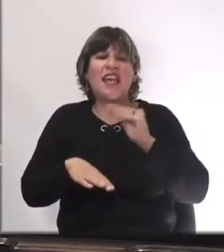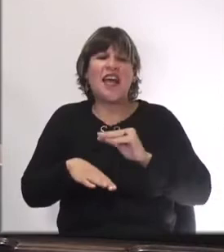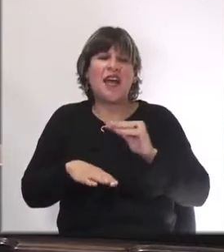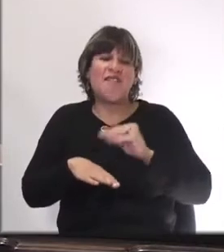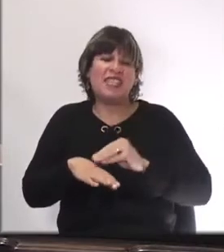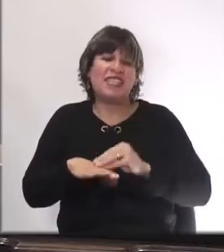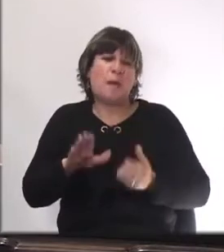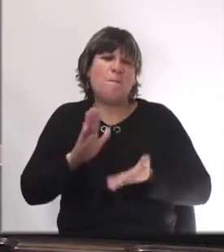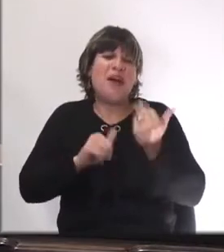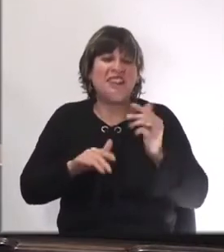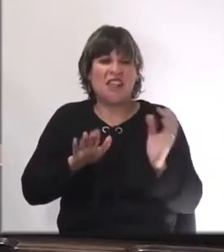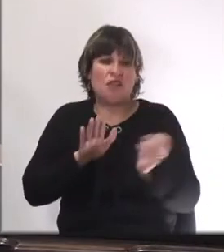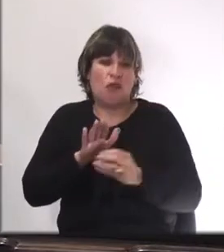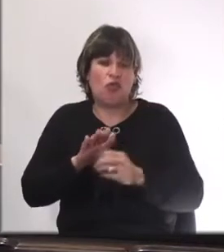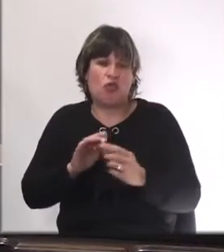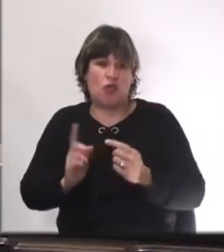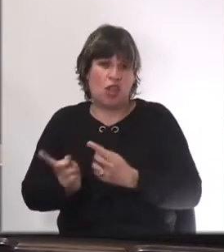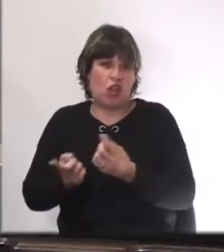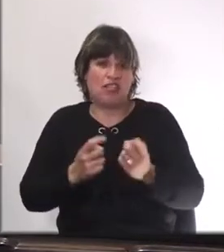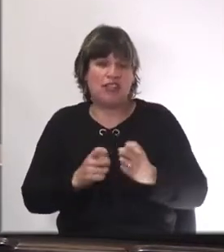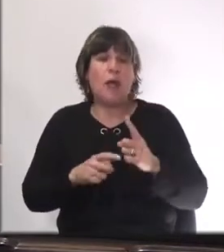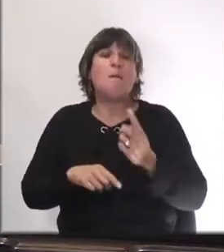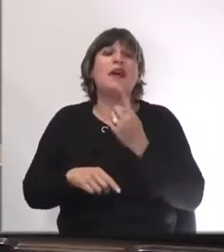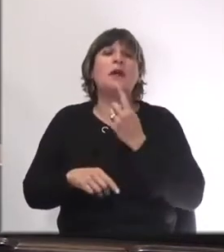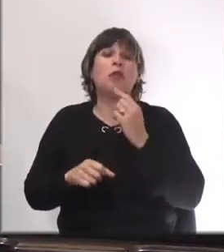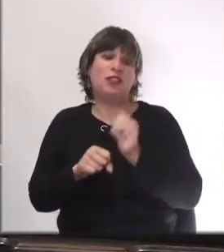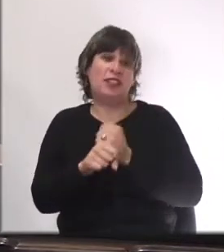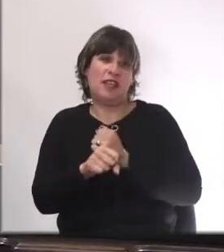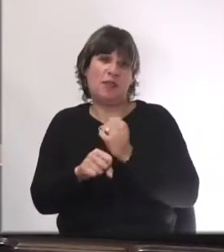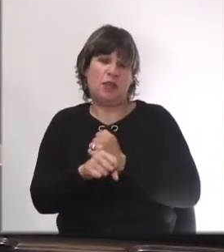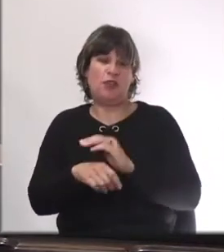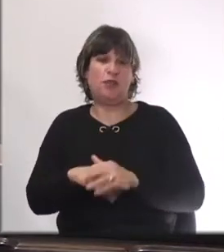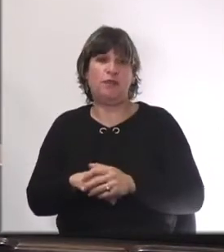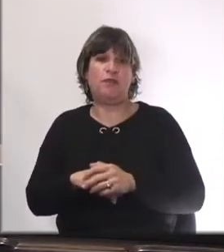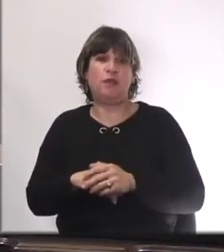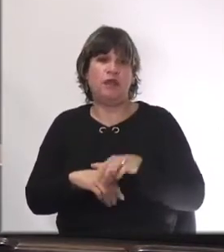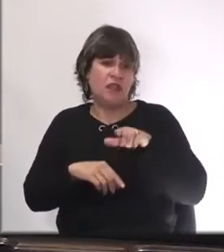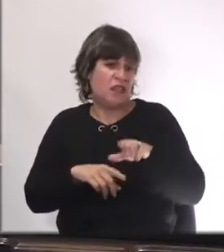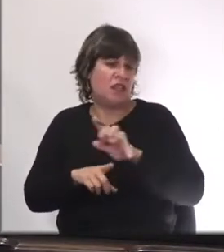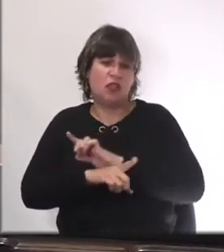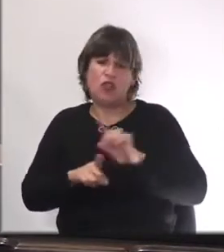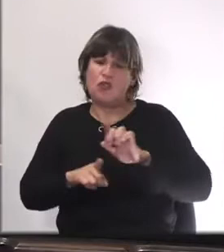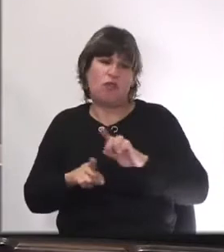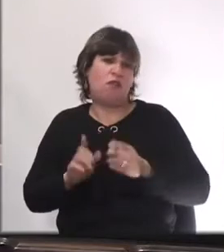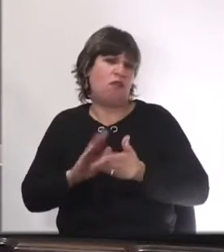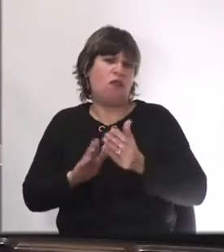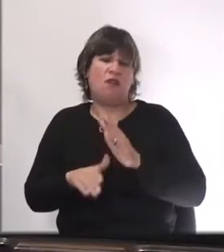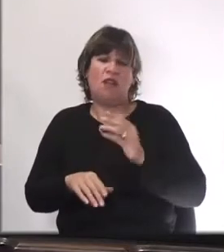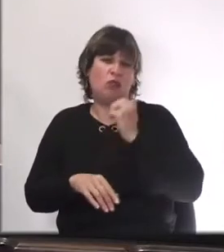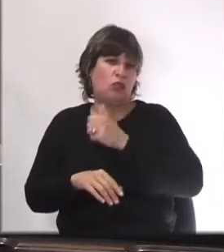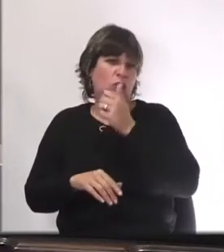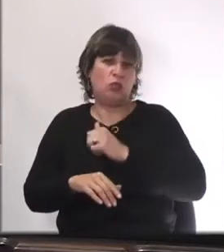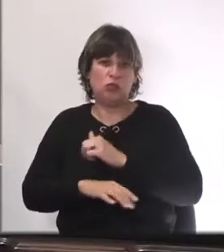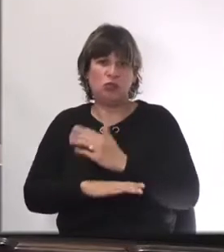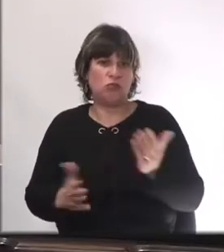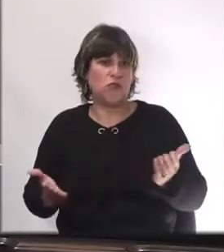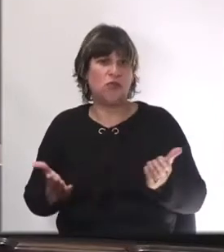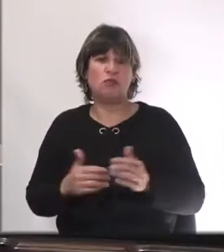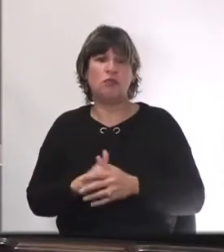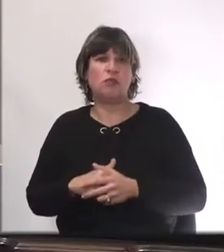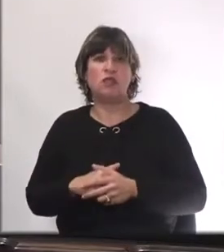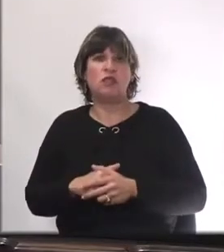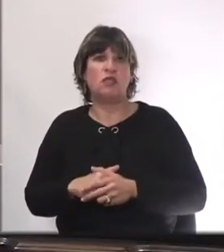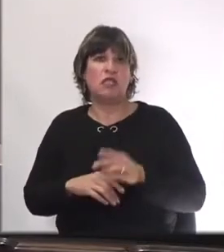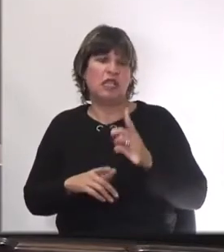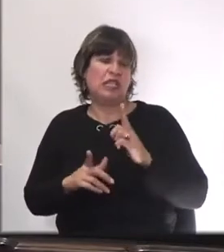aquí para políticas de empleo. O sea, esto no va a resolver ni va a